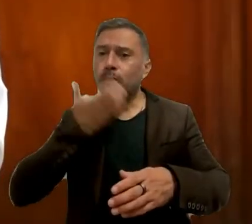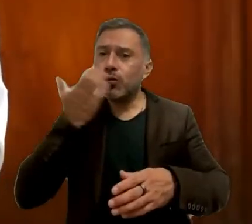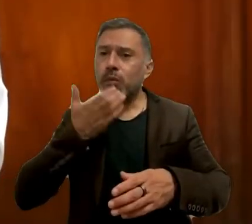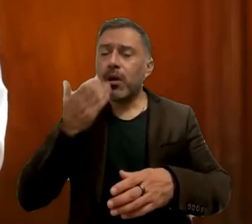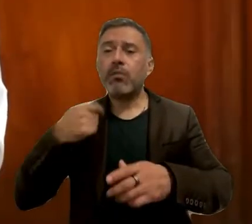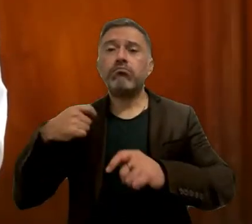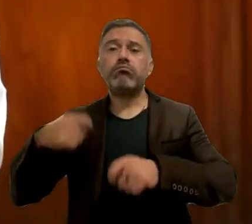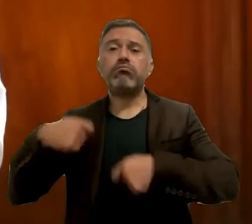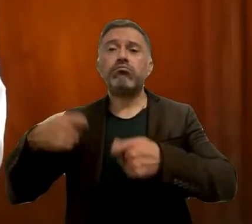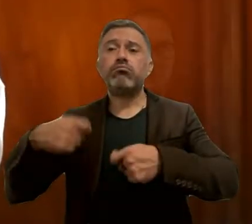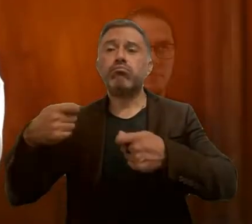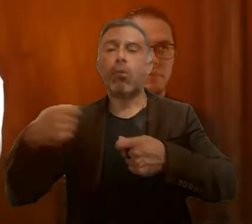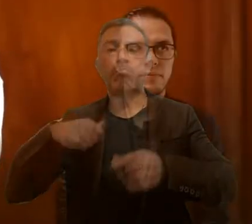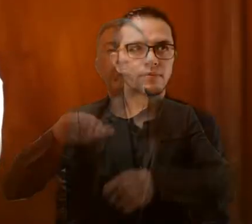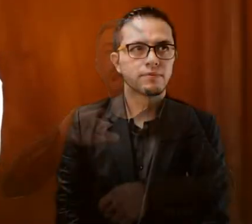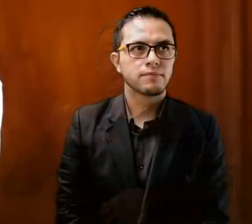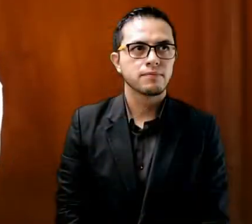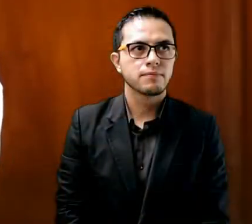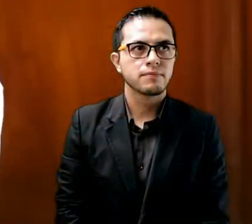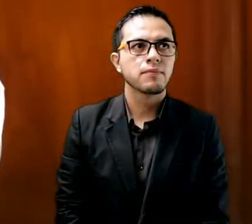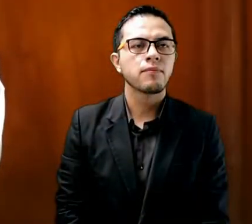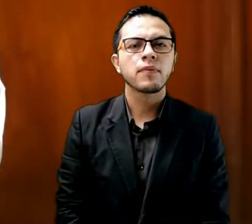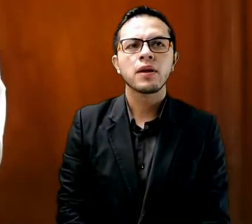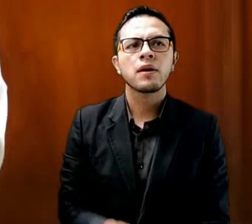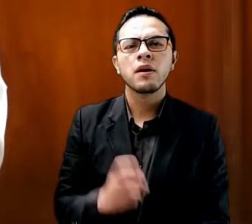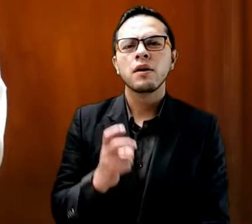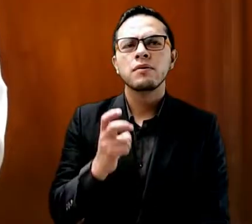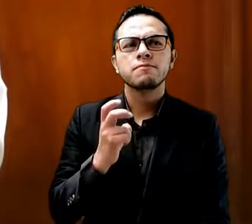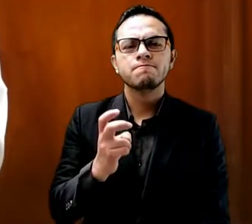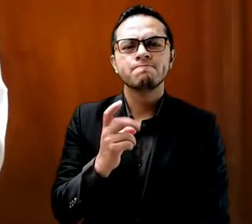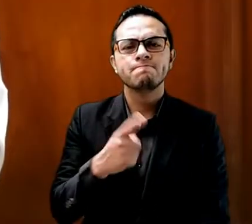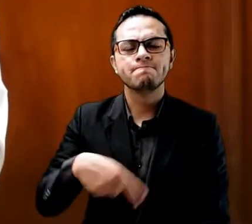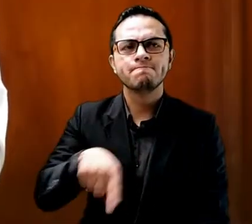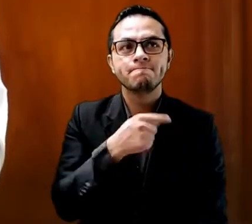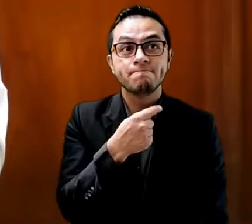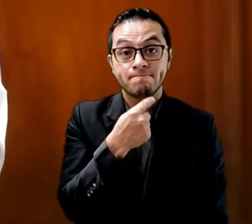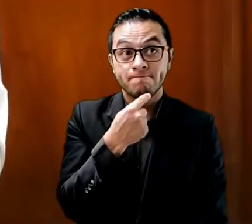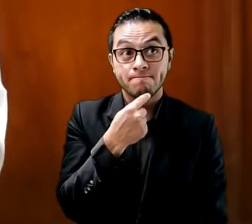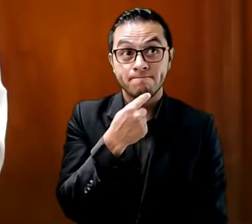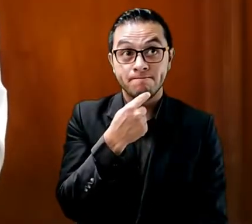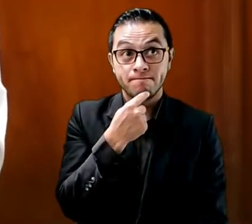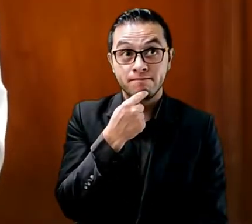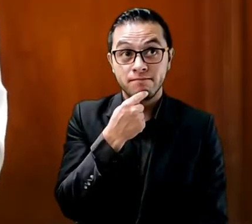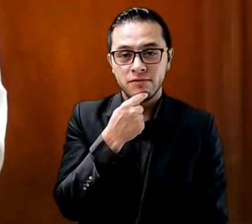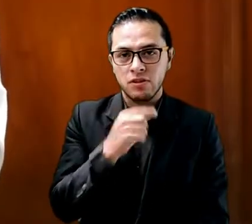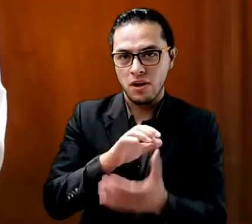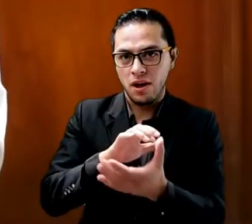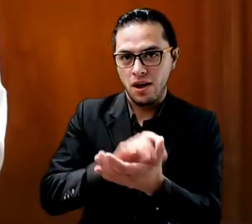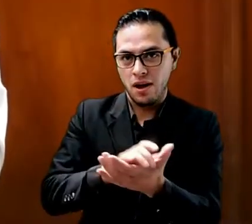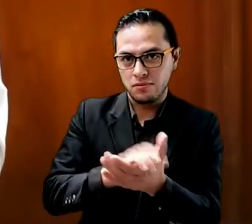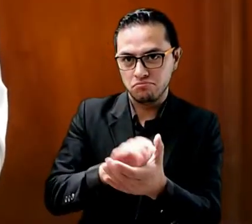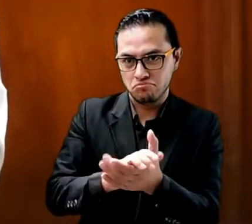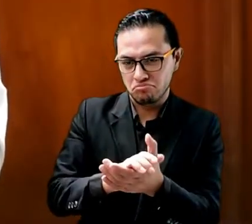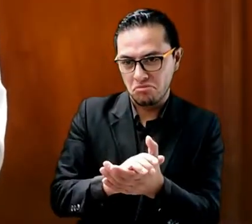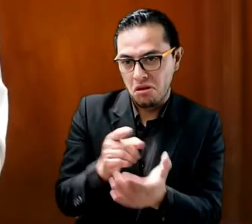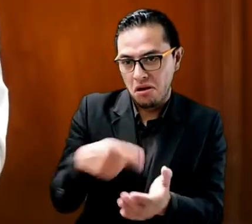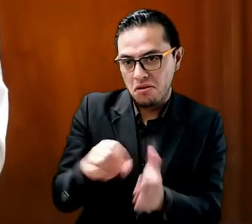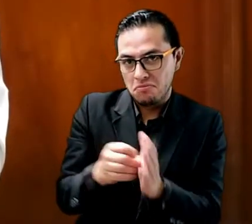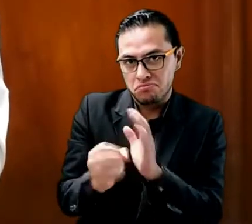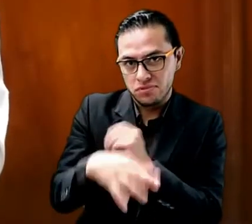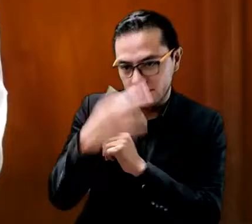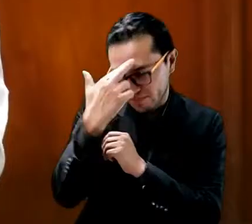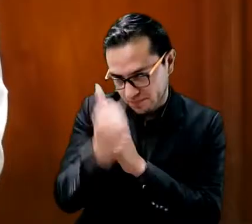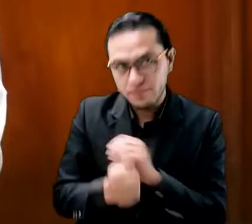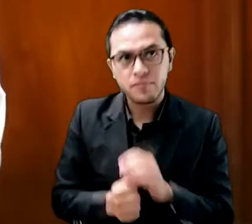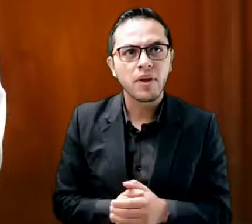particular que pretenda justificar el matrimonio infantil. El mérito de las consideraciones planteadas sometemos